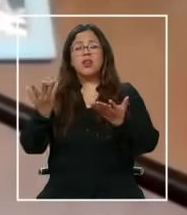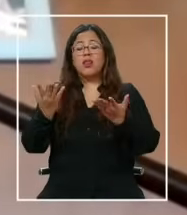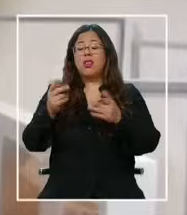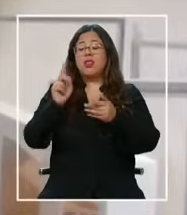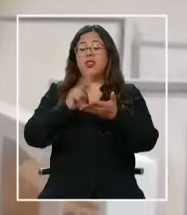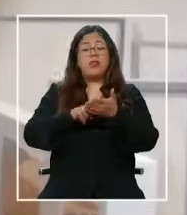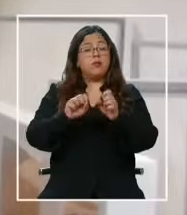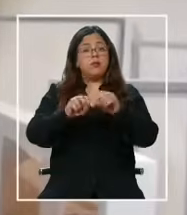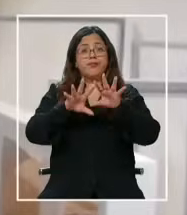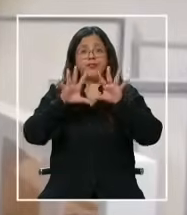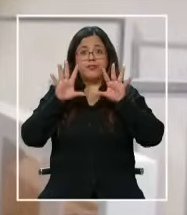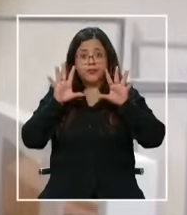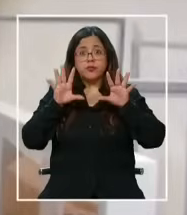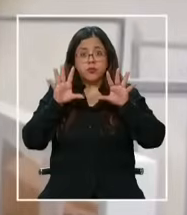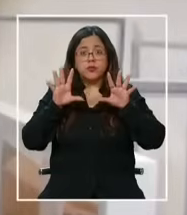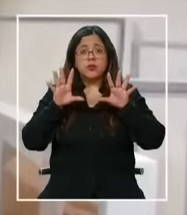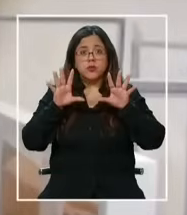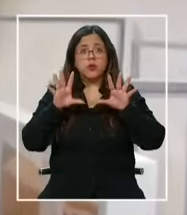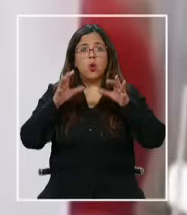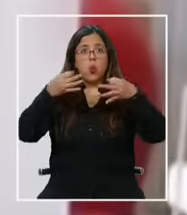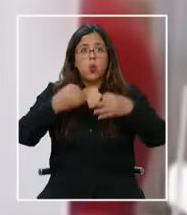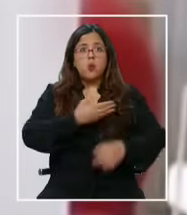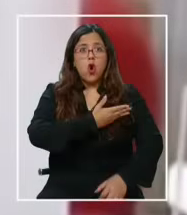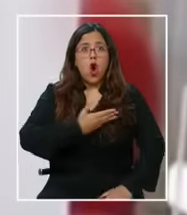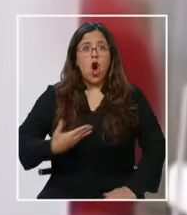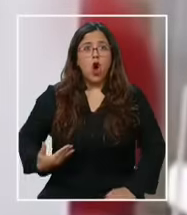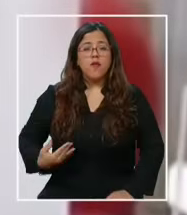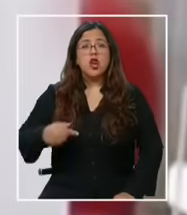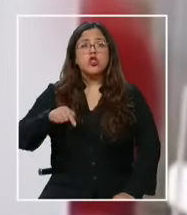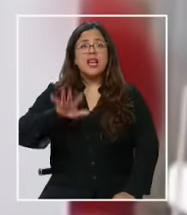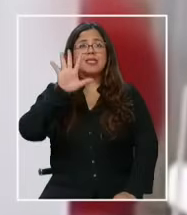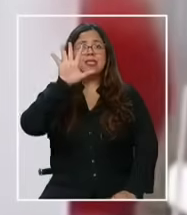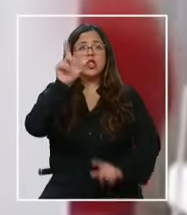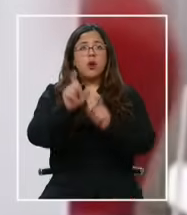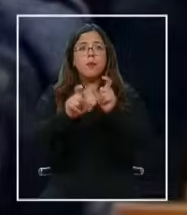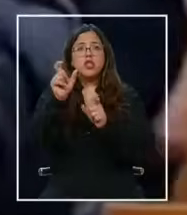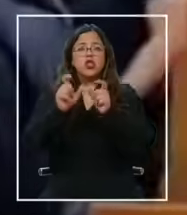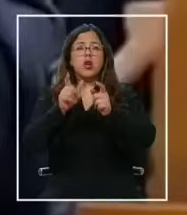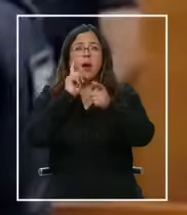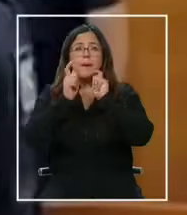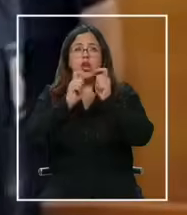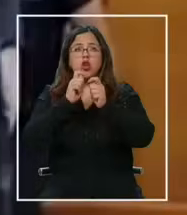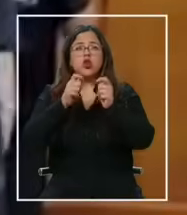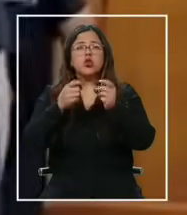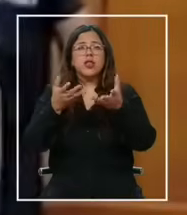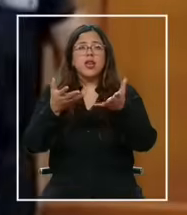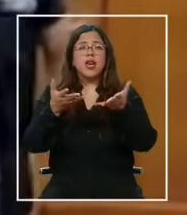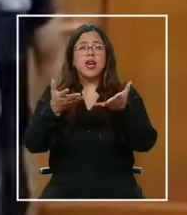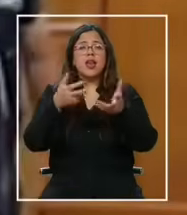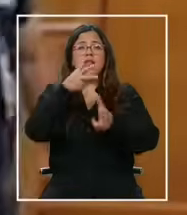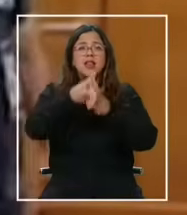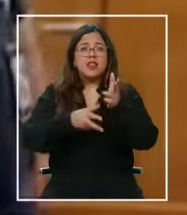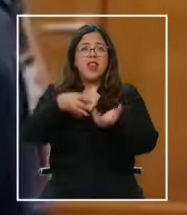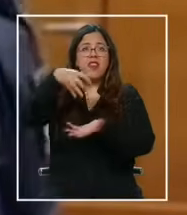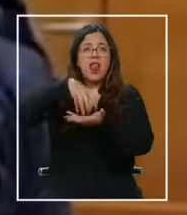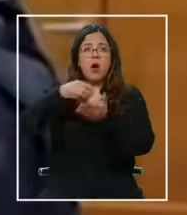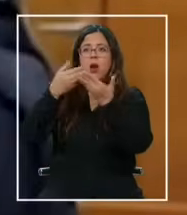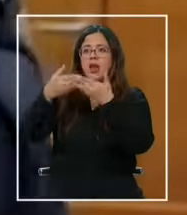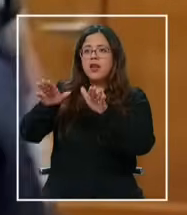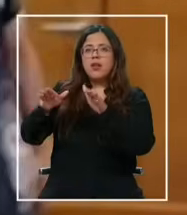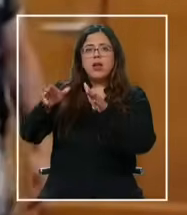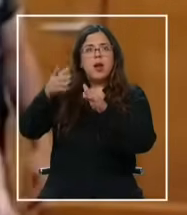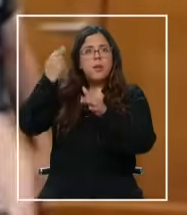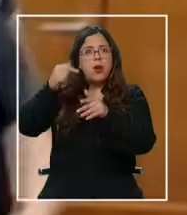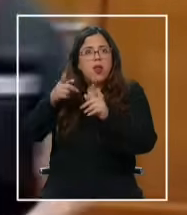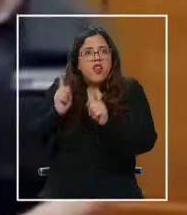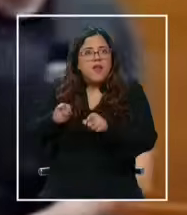increíble que causó el asombro del ejecutivo y que tiene a cinco peligrosos miembros del tren de aragua libres cuando deberían estar